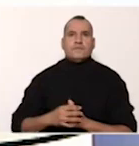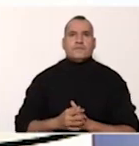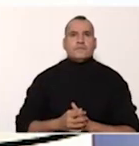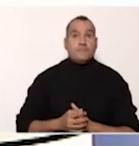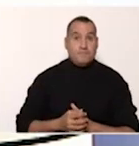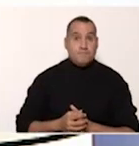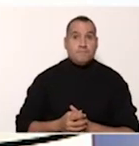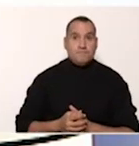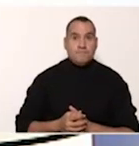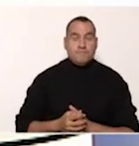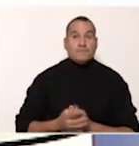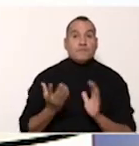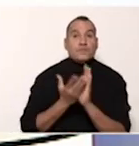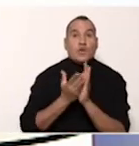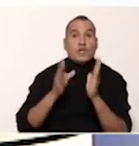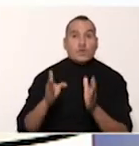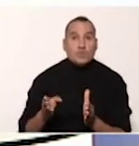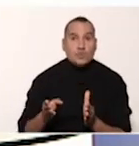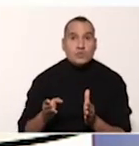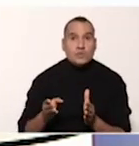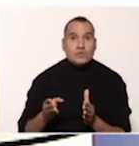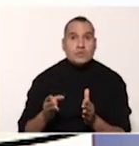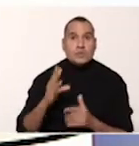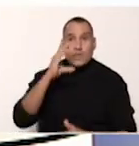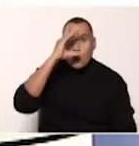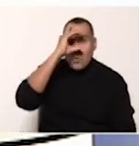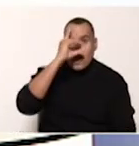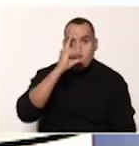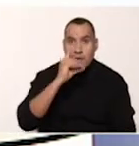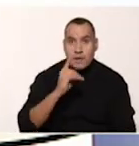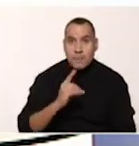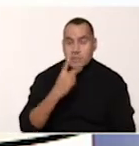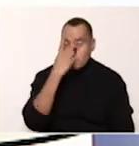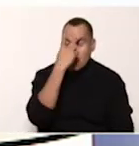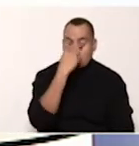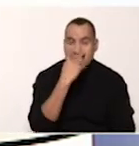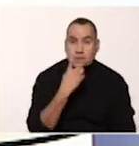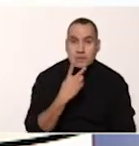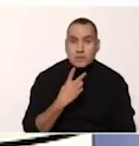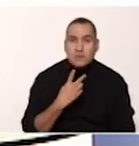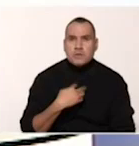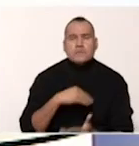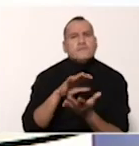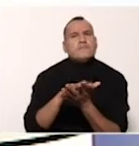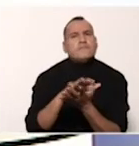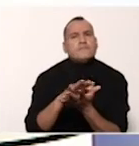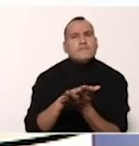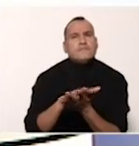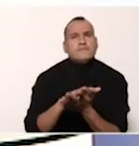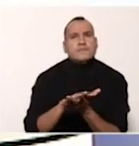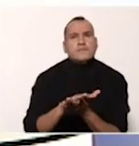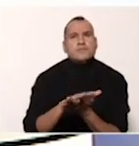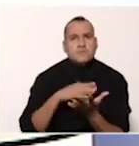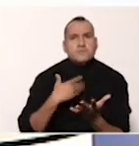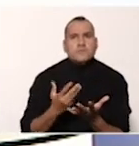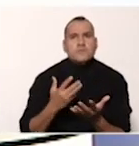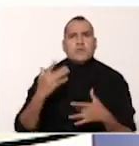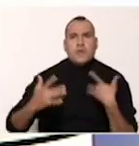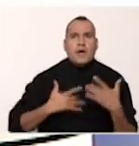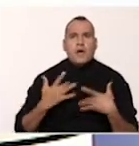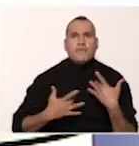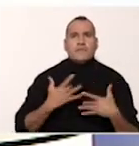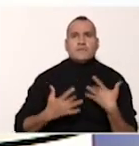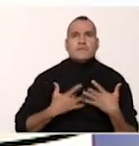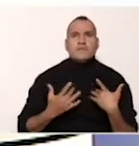En el caso de los estudiantes con discapacidad visual, tranquilamente pueden realizar sus